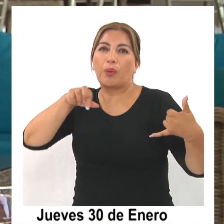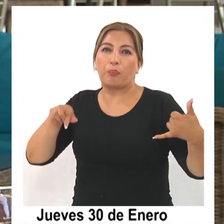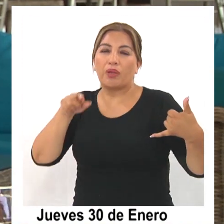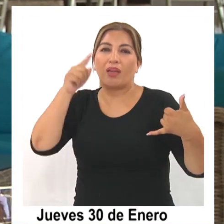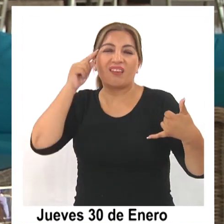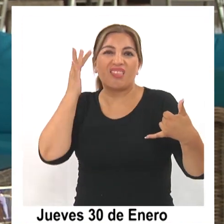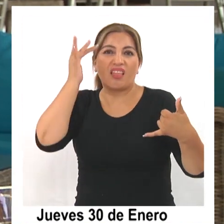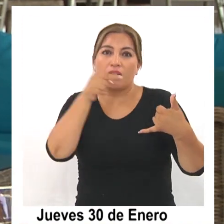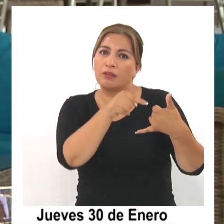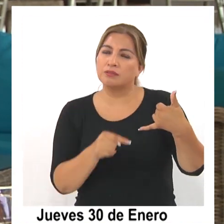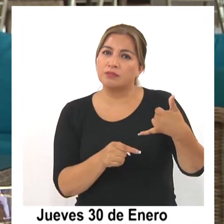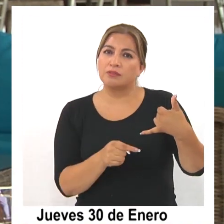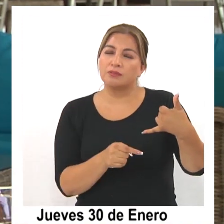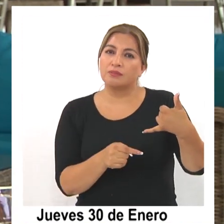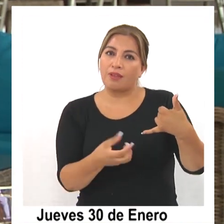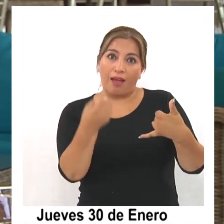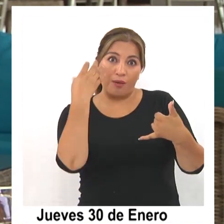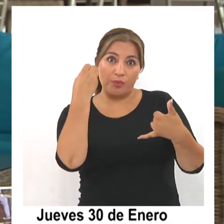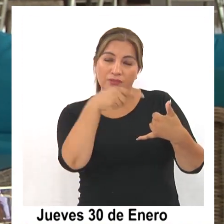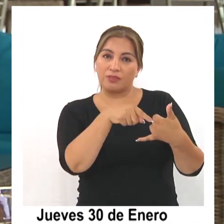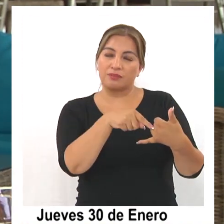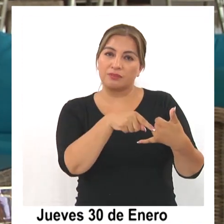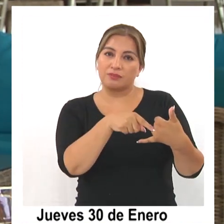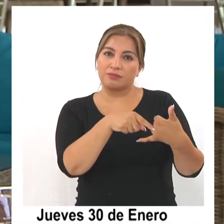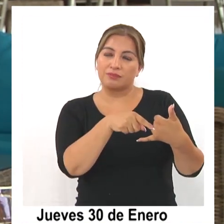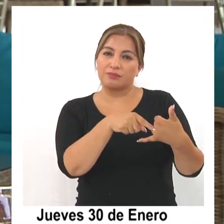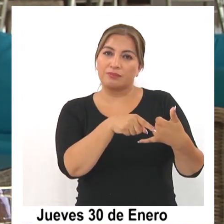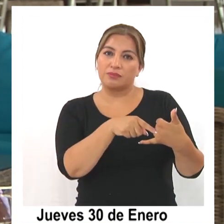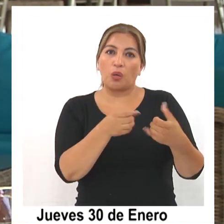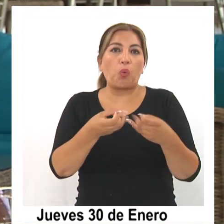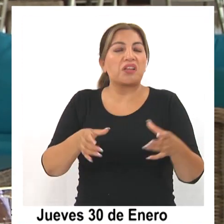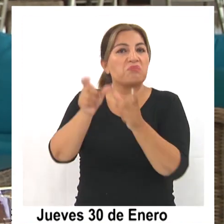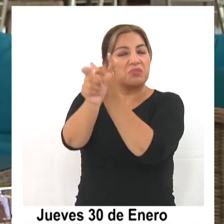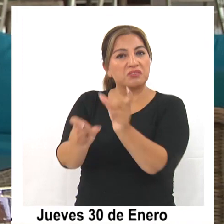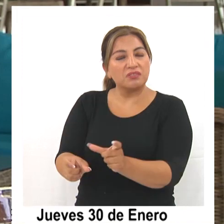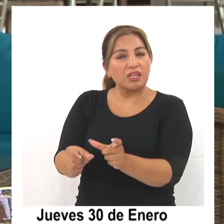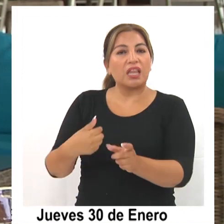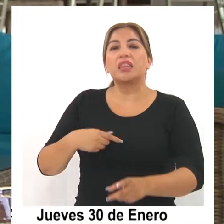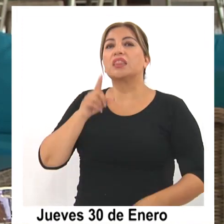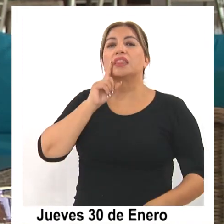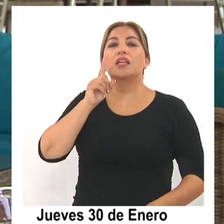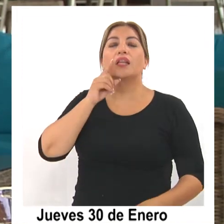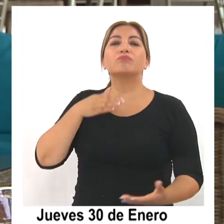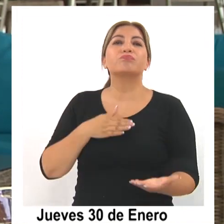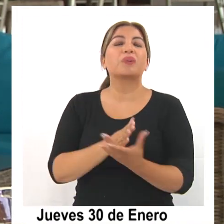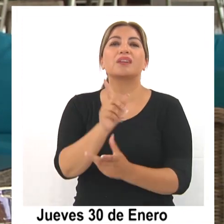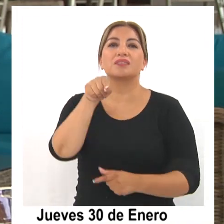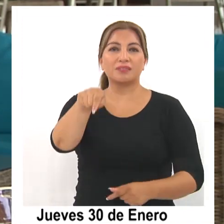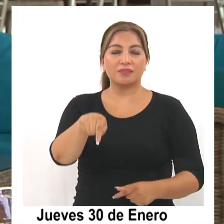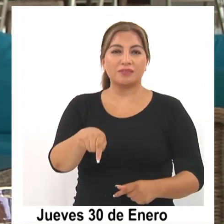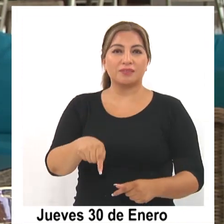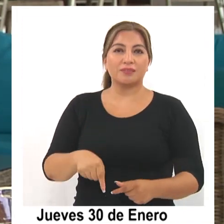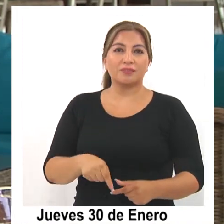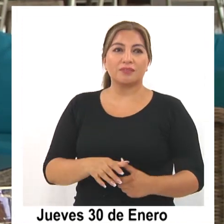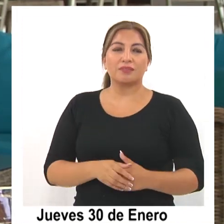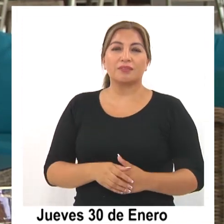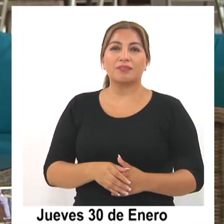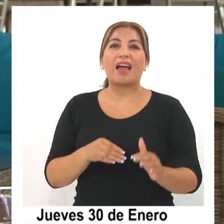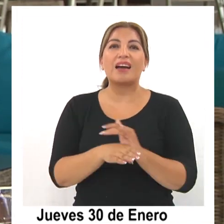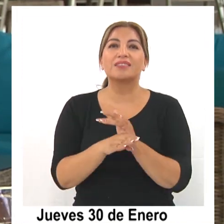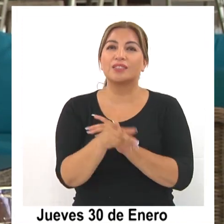inteligentes para poder enseñar las lenguas y que cualquier persona pueda tener un acceso a esta